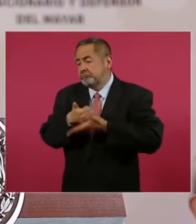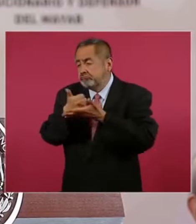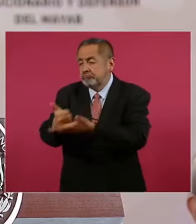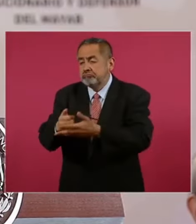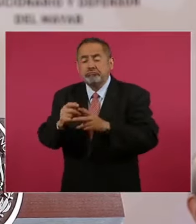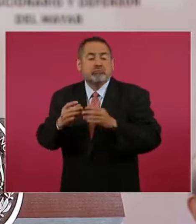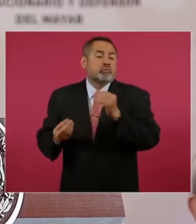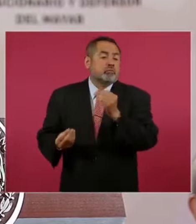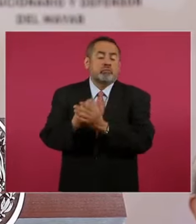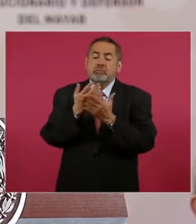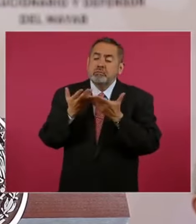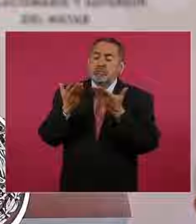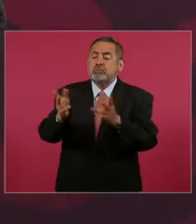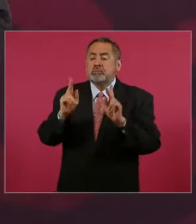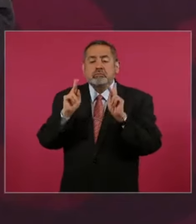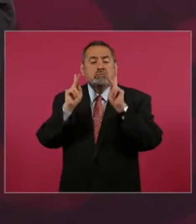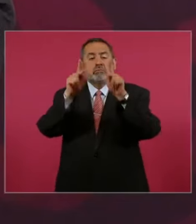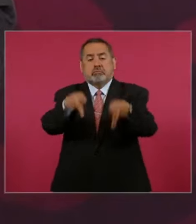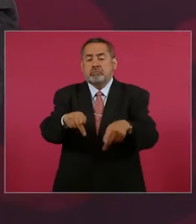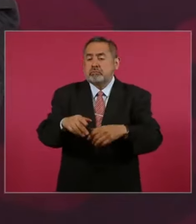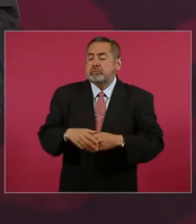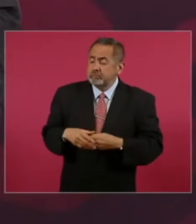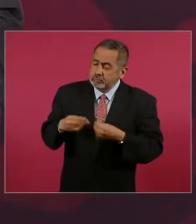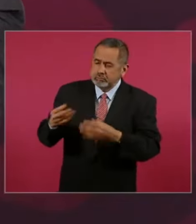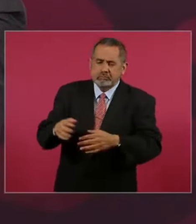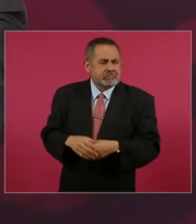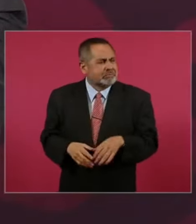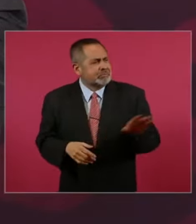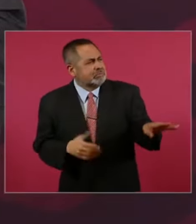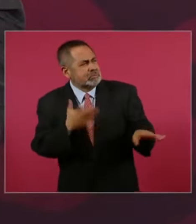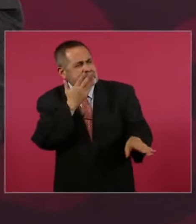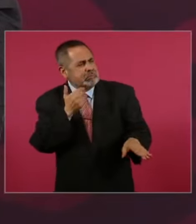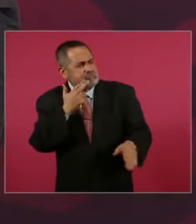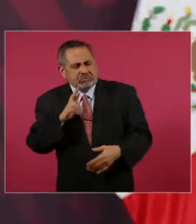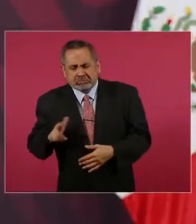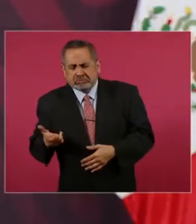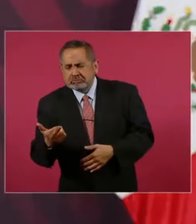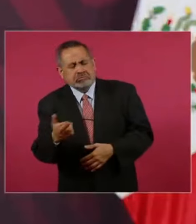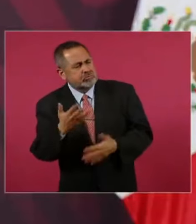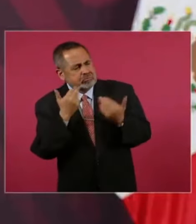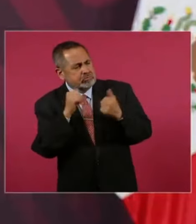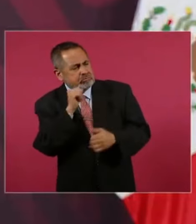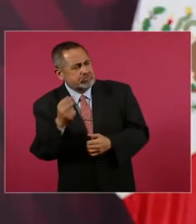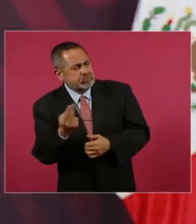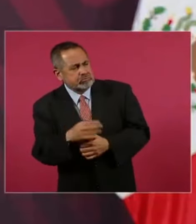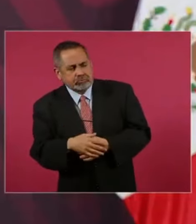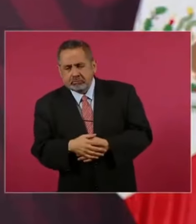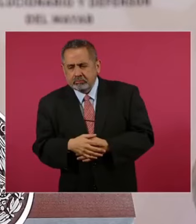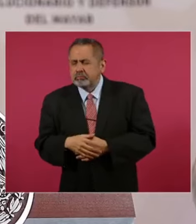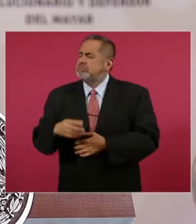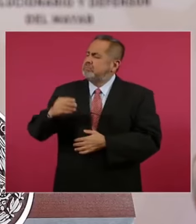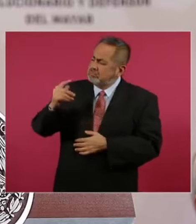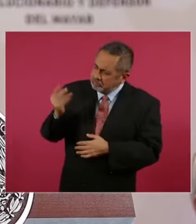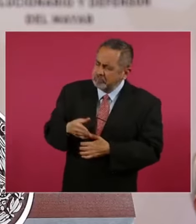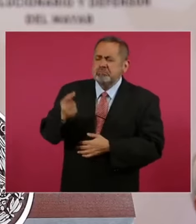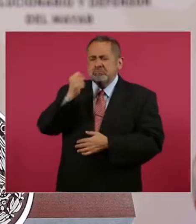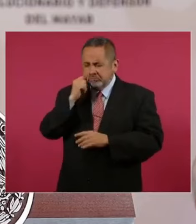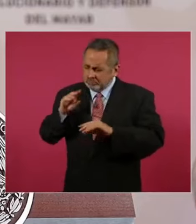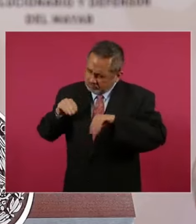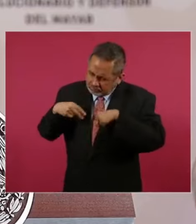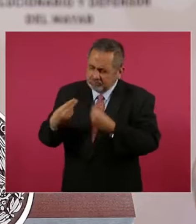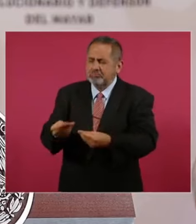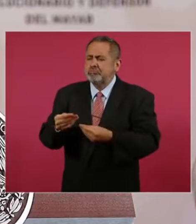un puente. Pero aquí no hay río. Les haremos también